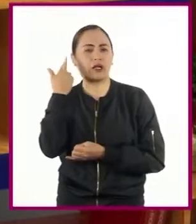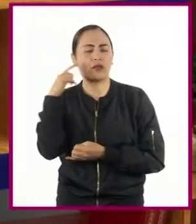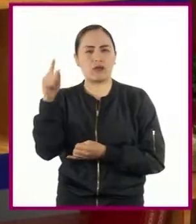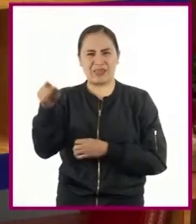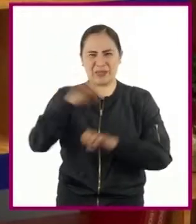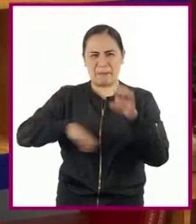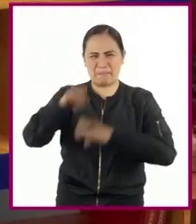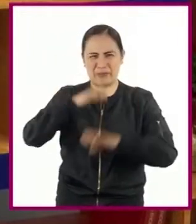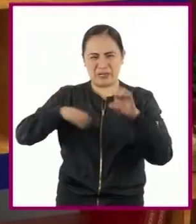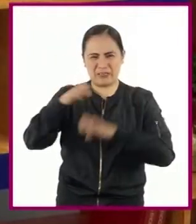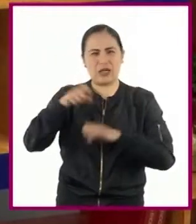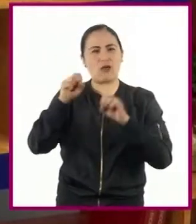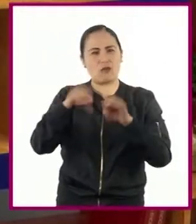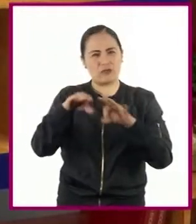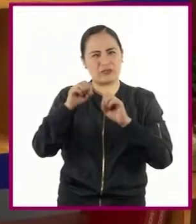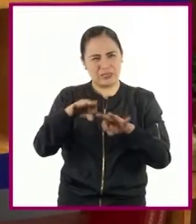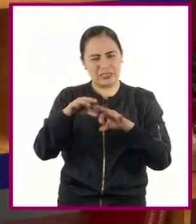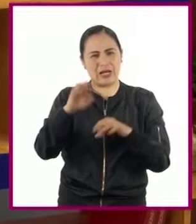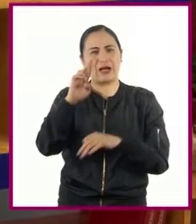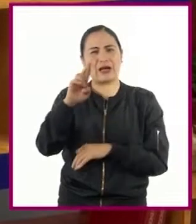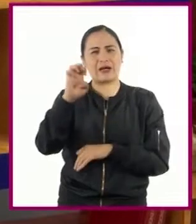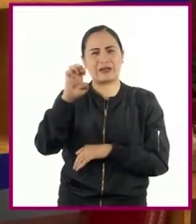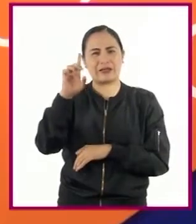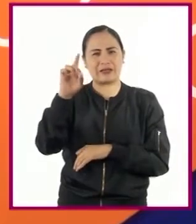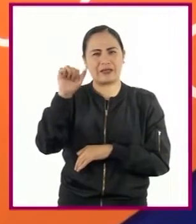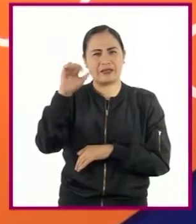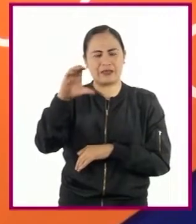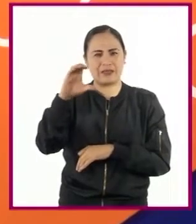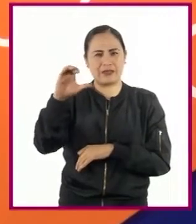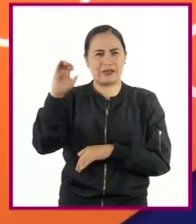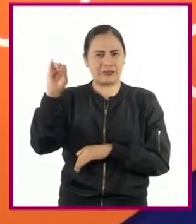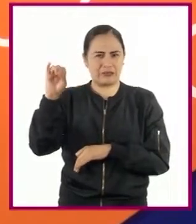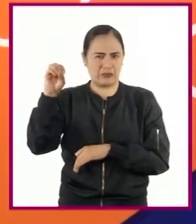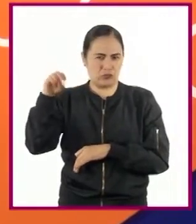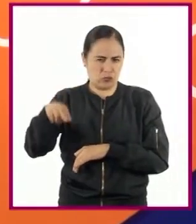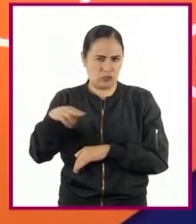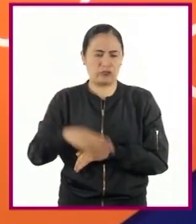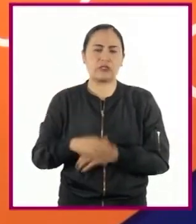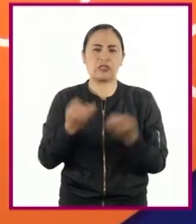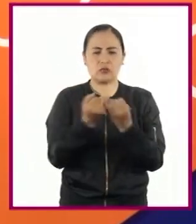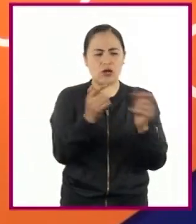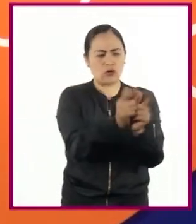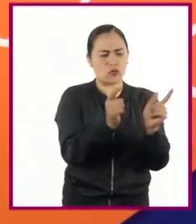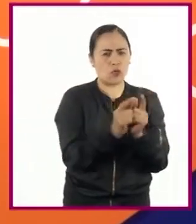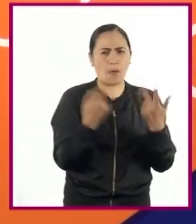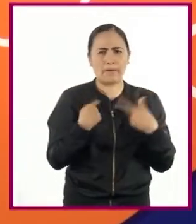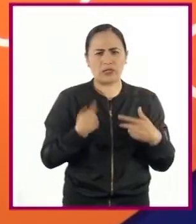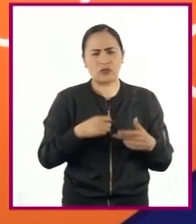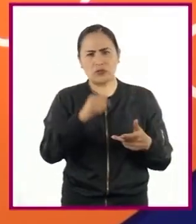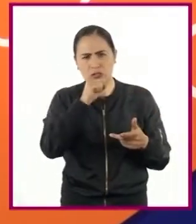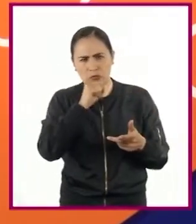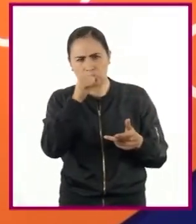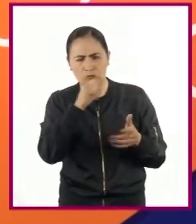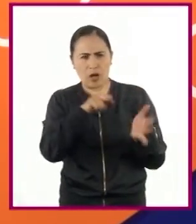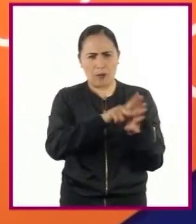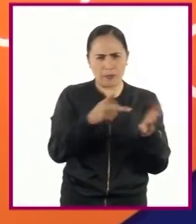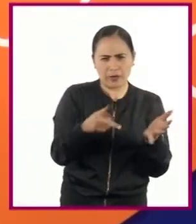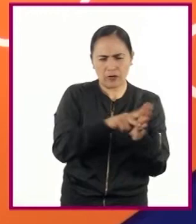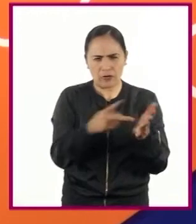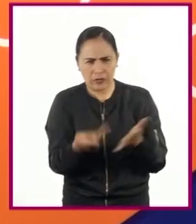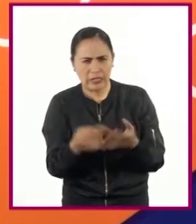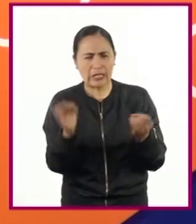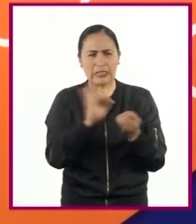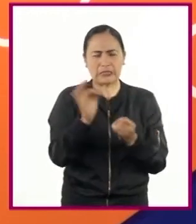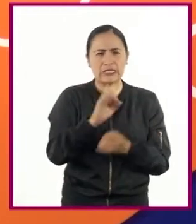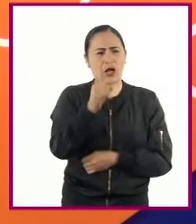de las estaciones que transmiten noticias, con un grupo de reporteros quienes pueden transmitir en vivo o grabar